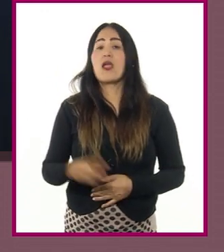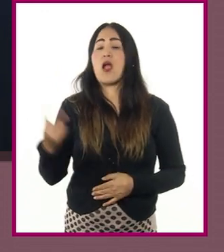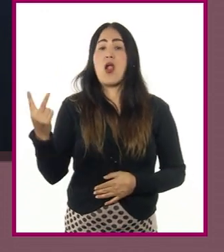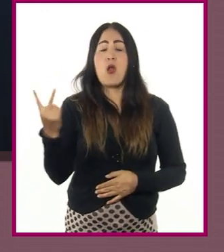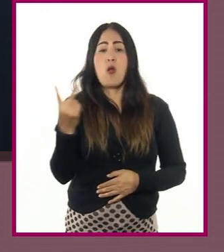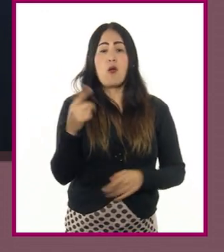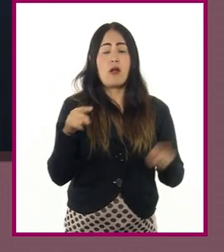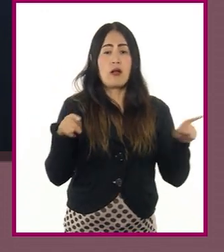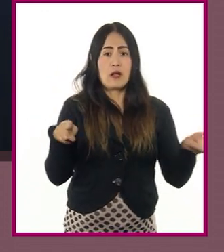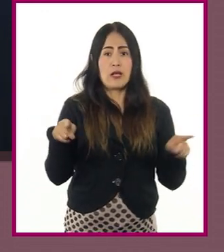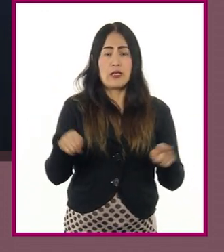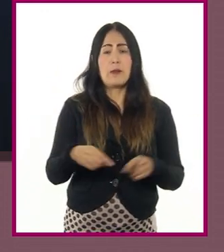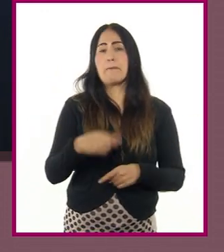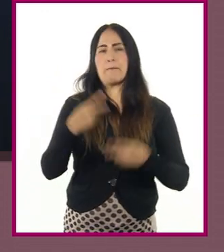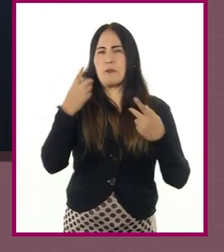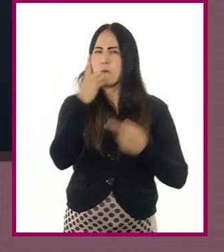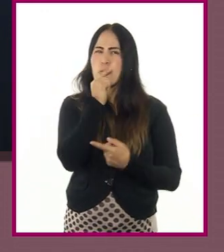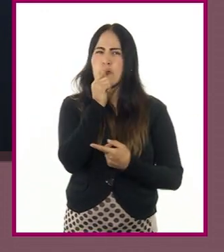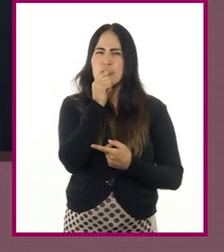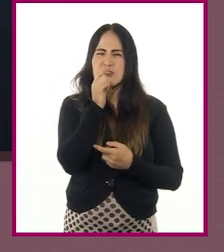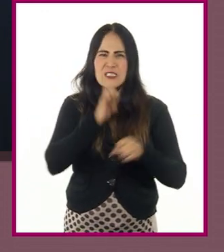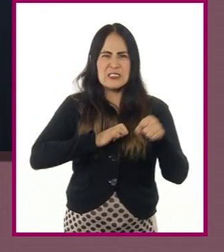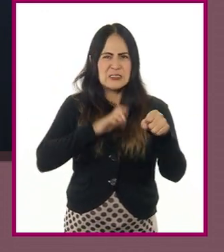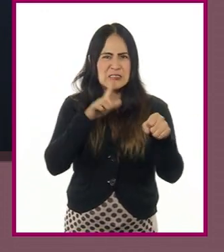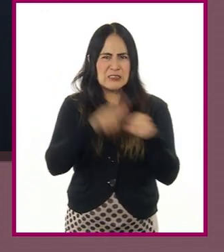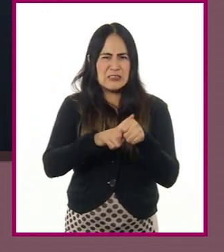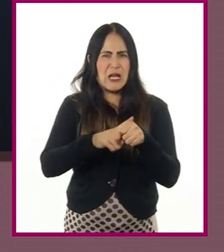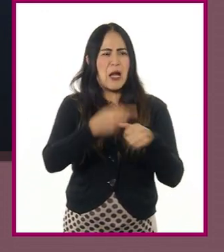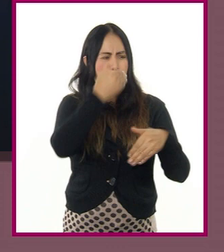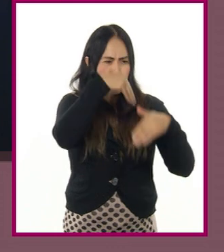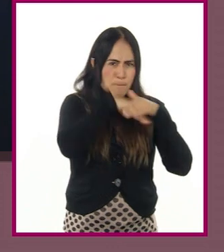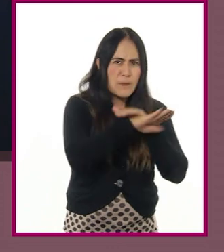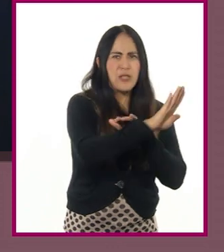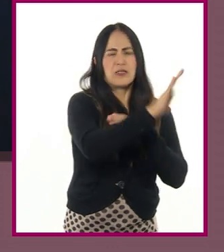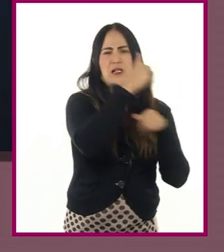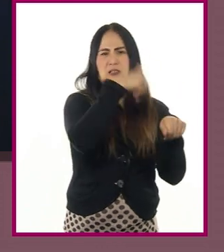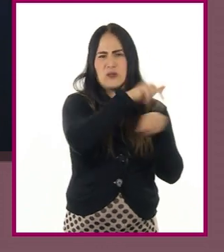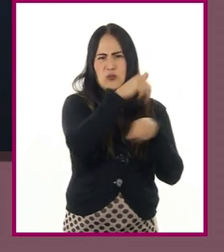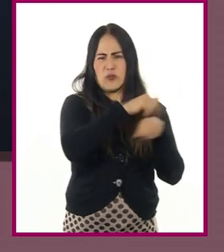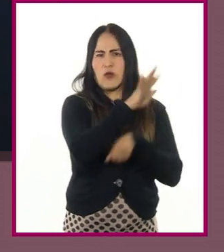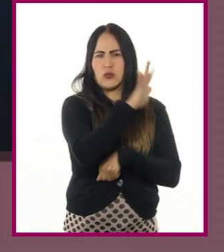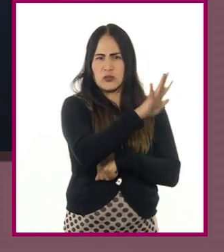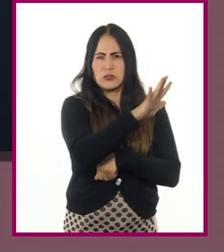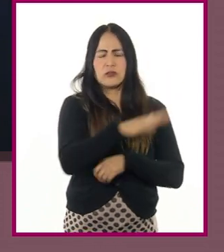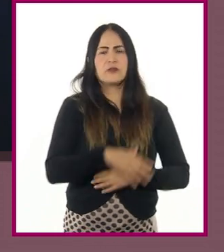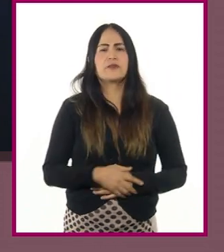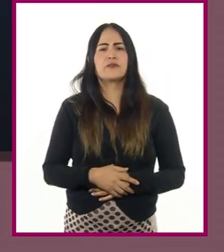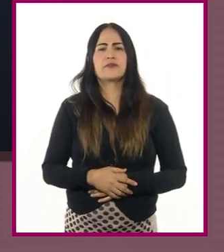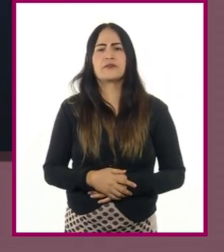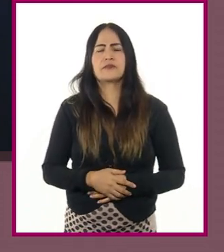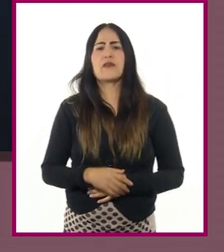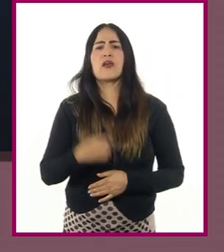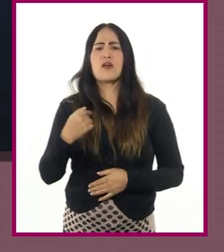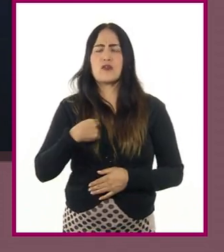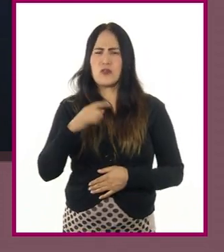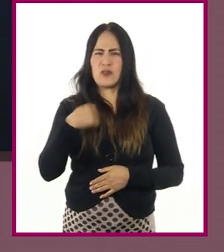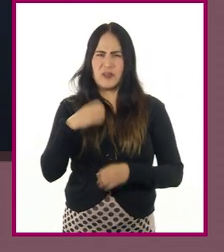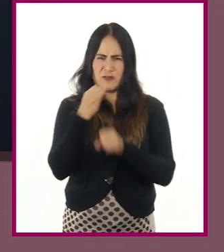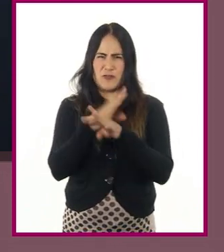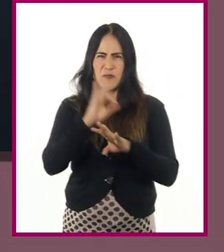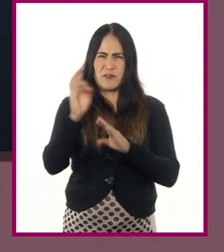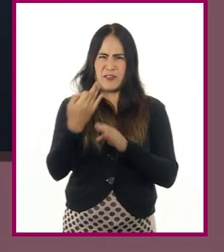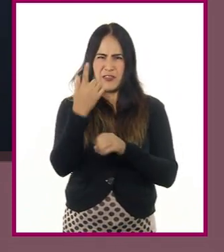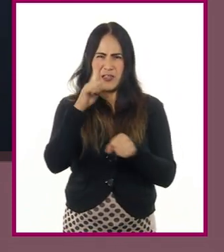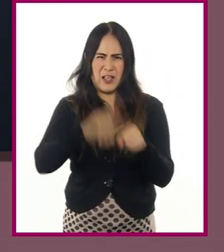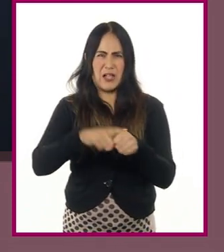metieron los granaderos a la Boca 5. Yo he leído un informe de la Federal de Seguridad donde